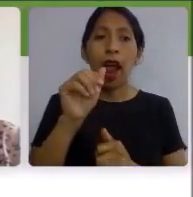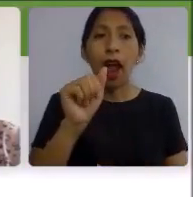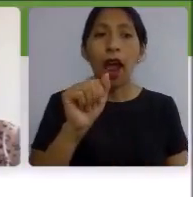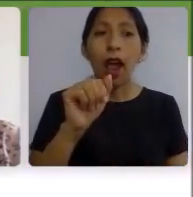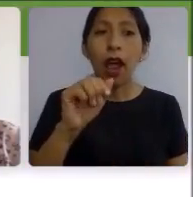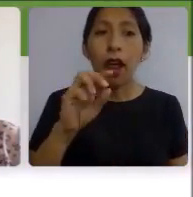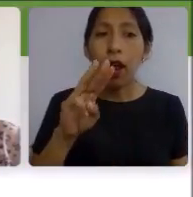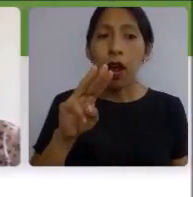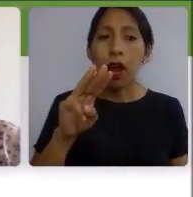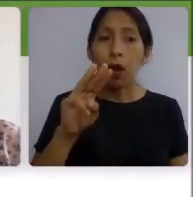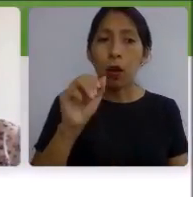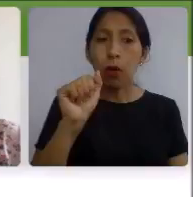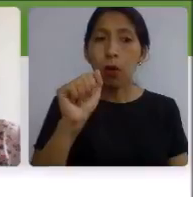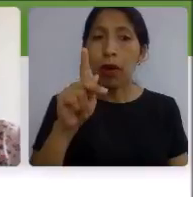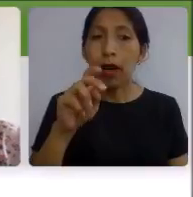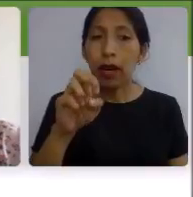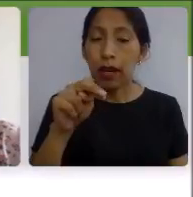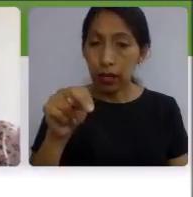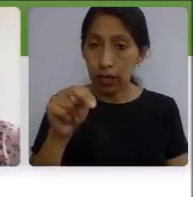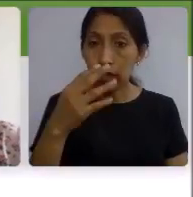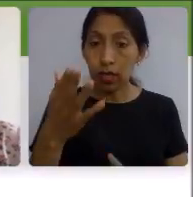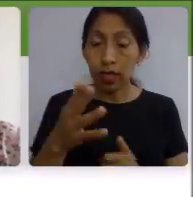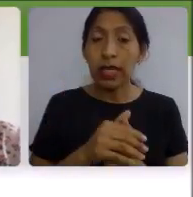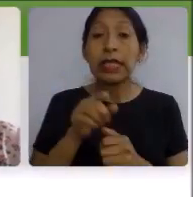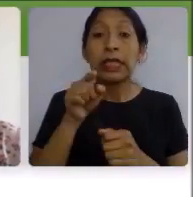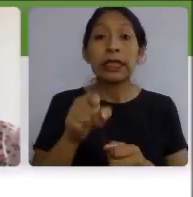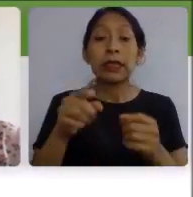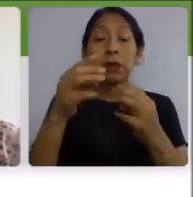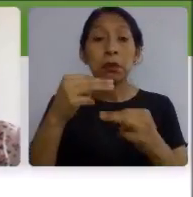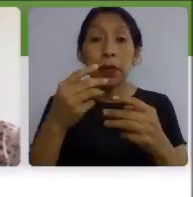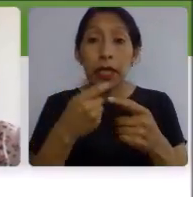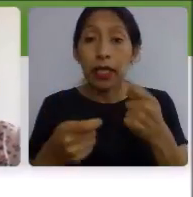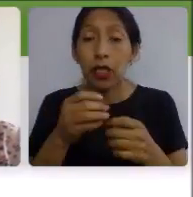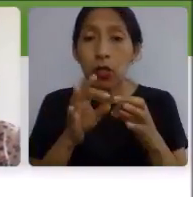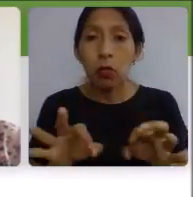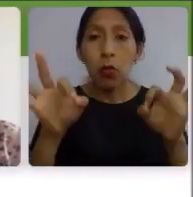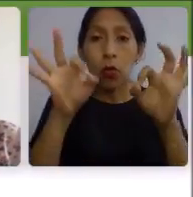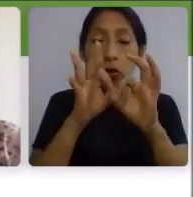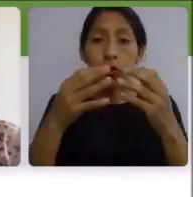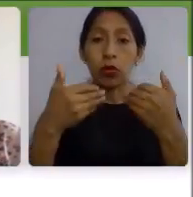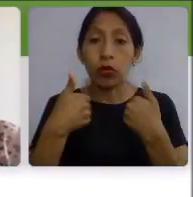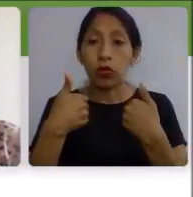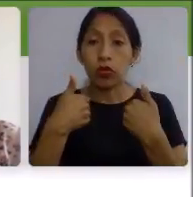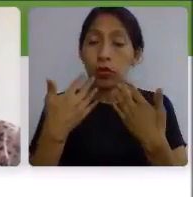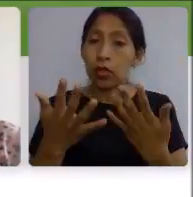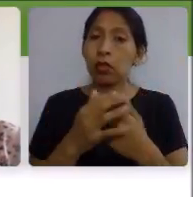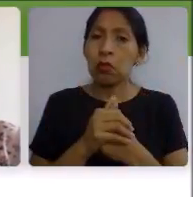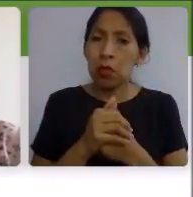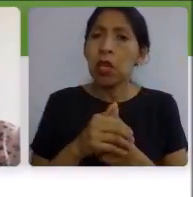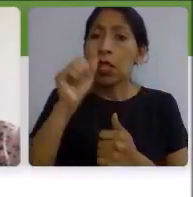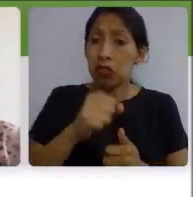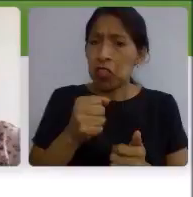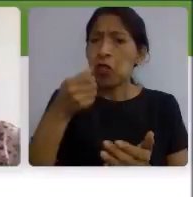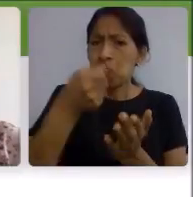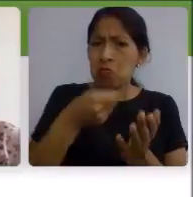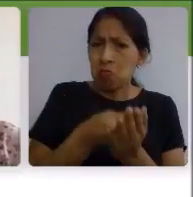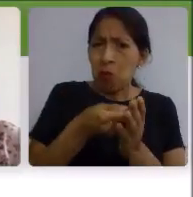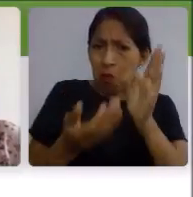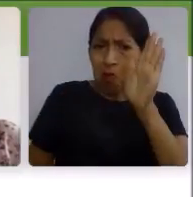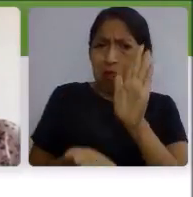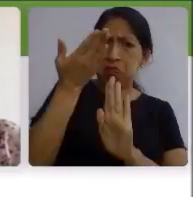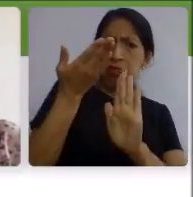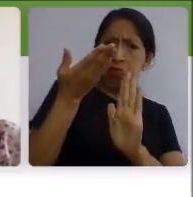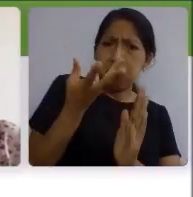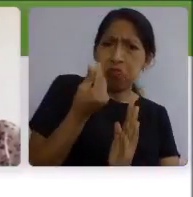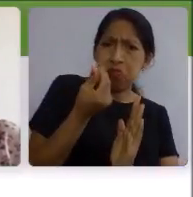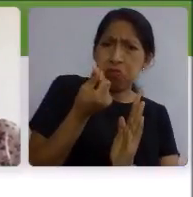de mercado bastante importante en Reino Unido. Tienen un alto poder adquisitivo, gastan bastante